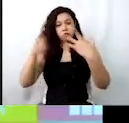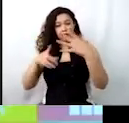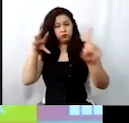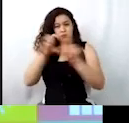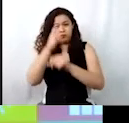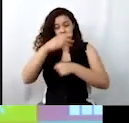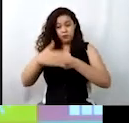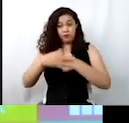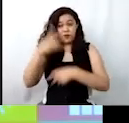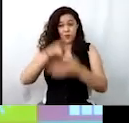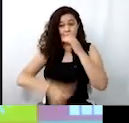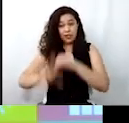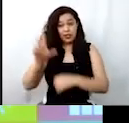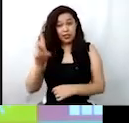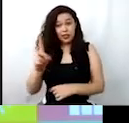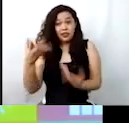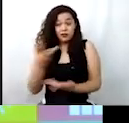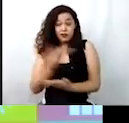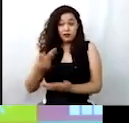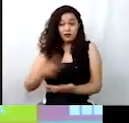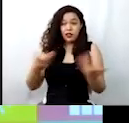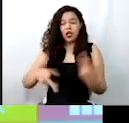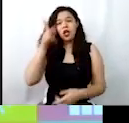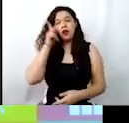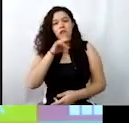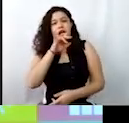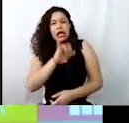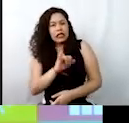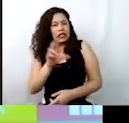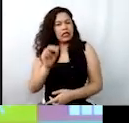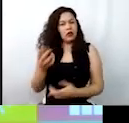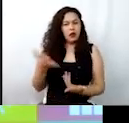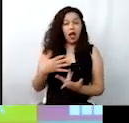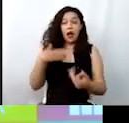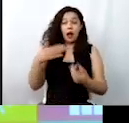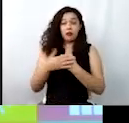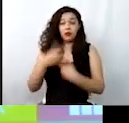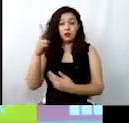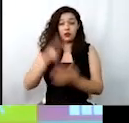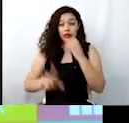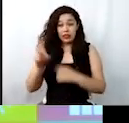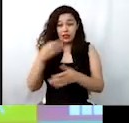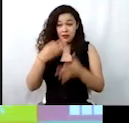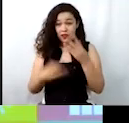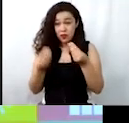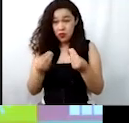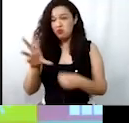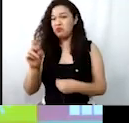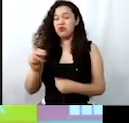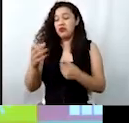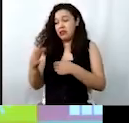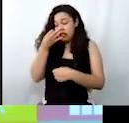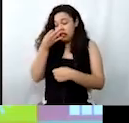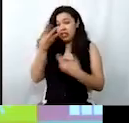2030, y como es un plan, se puede comprobar si lo estamos cumpliendo. No falta mucho para el 2030. Necesitamos apoyarnos los unos a los